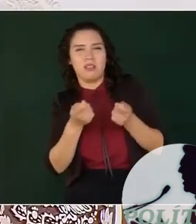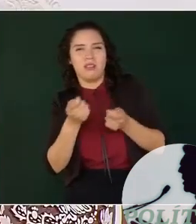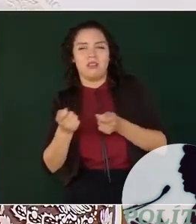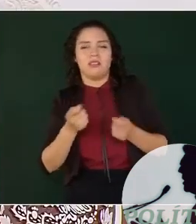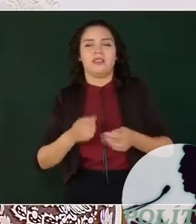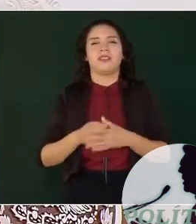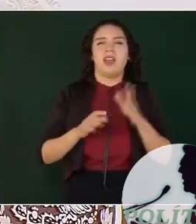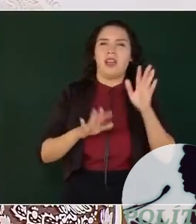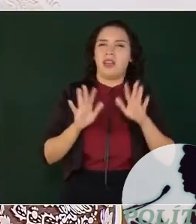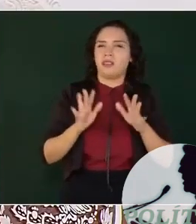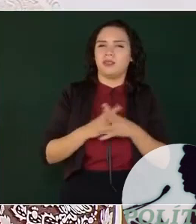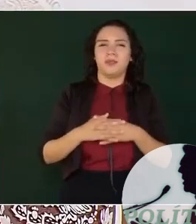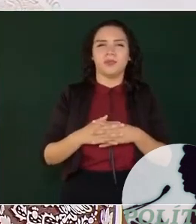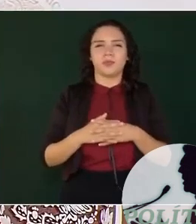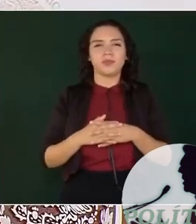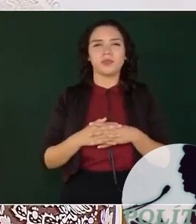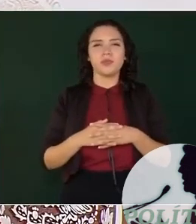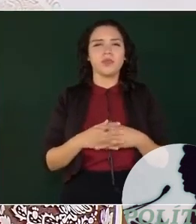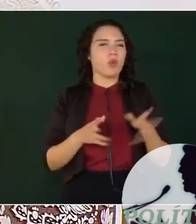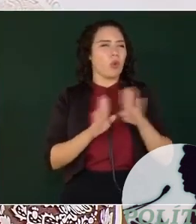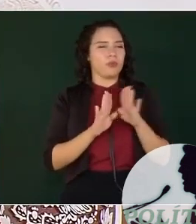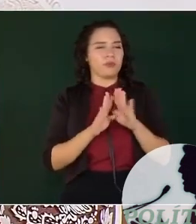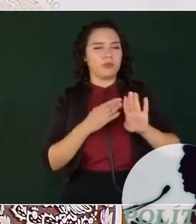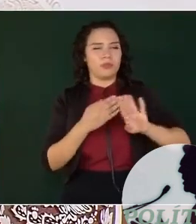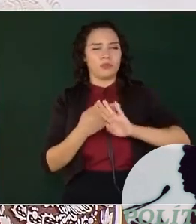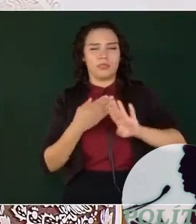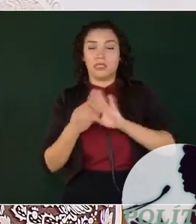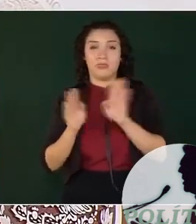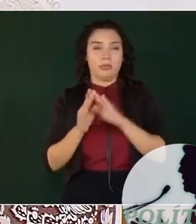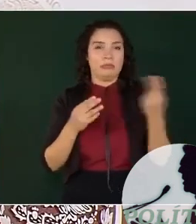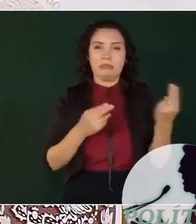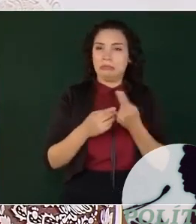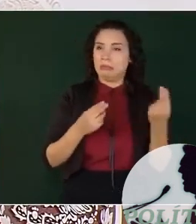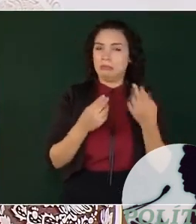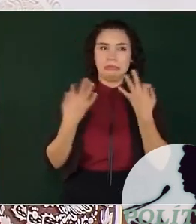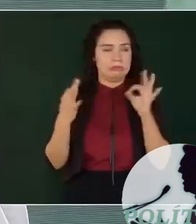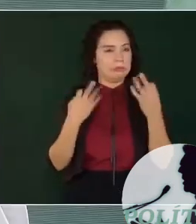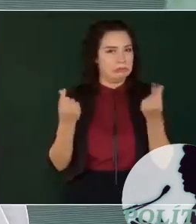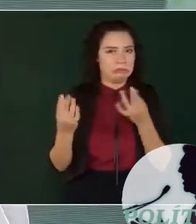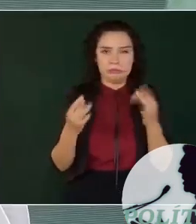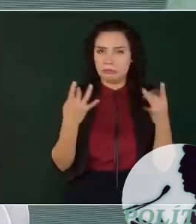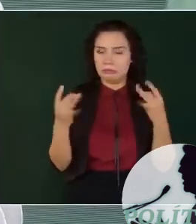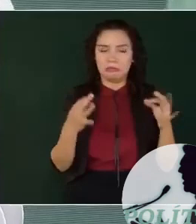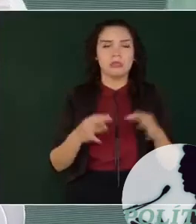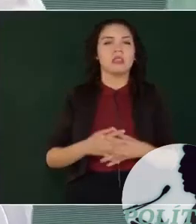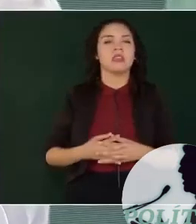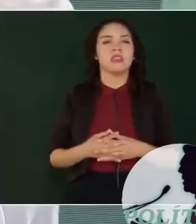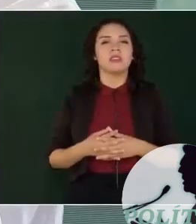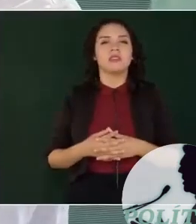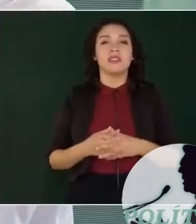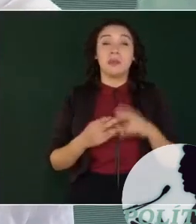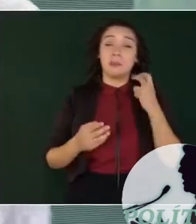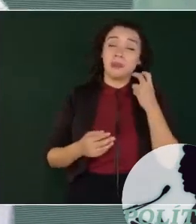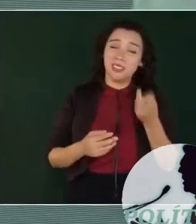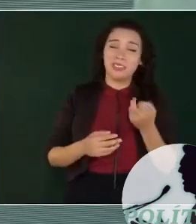a que estamos expuestos, cómo tenemos que andar a las vivas. Por eso cada